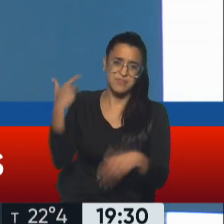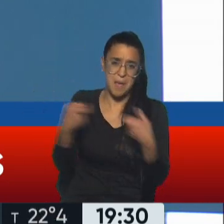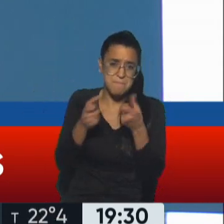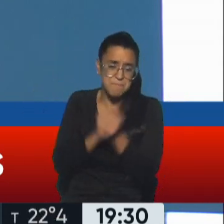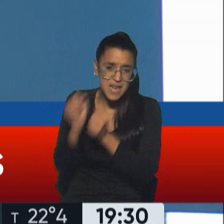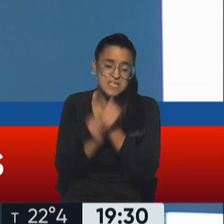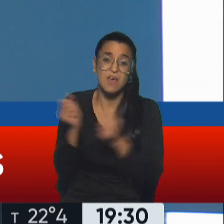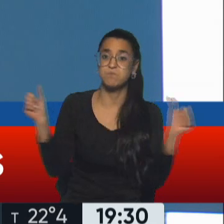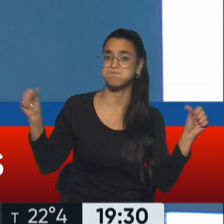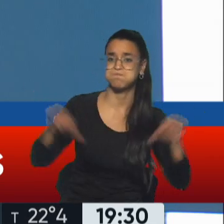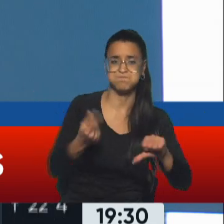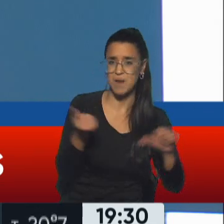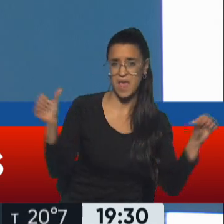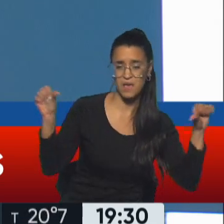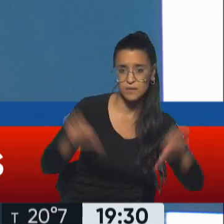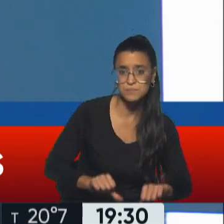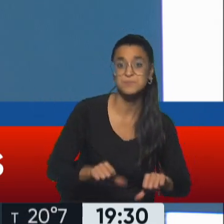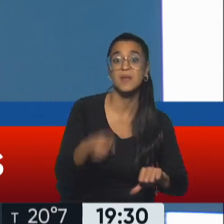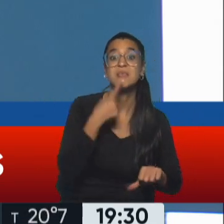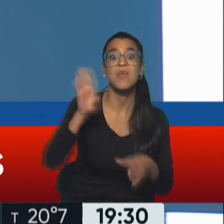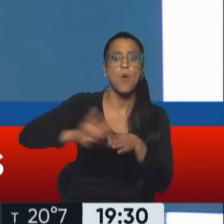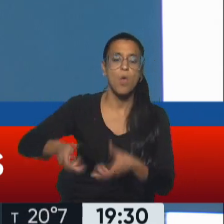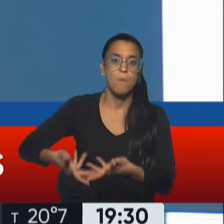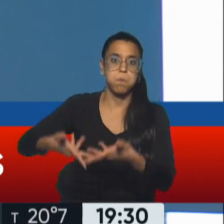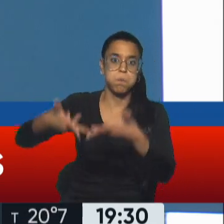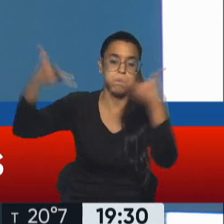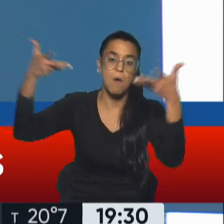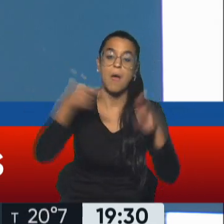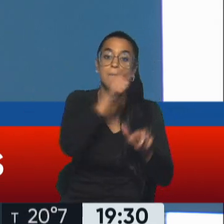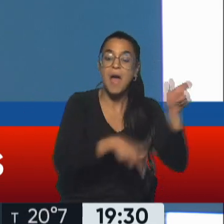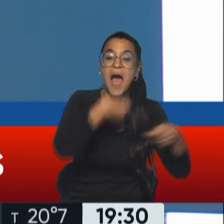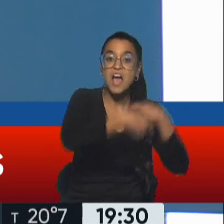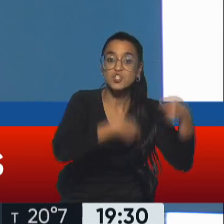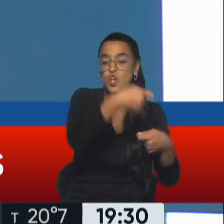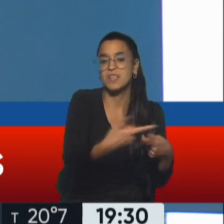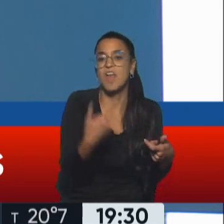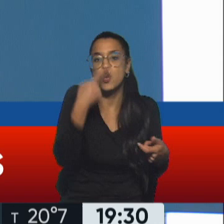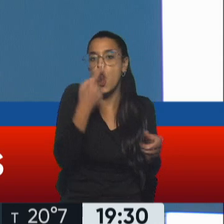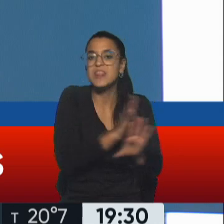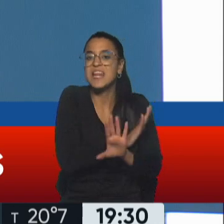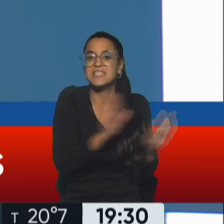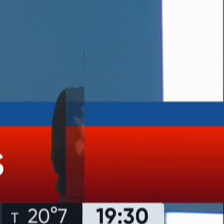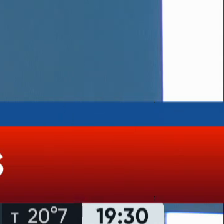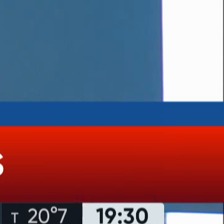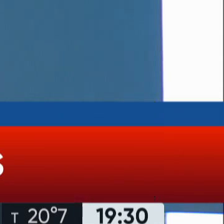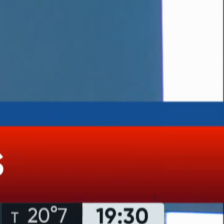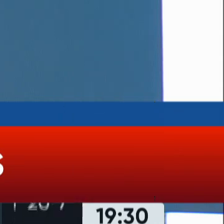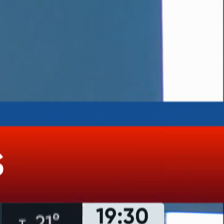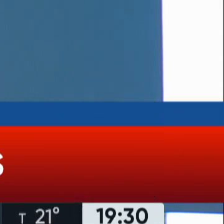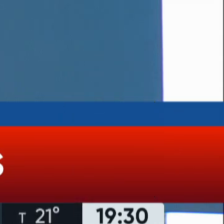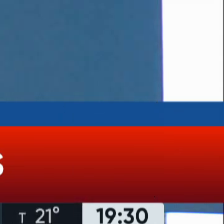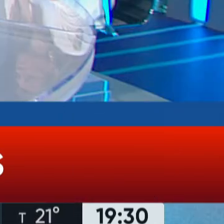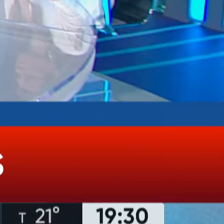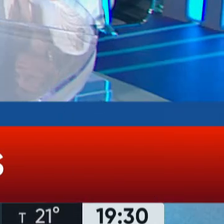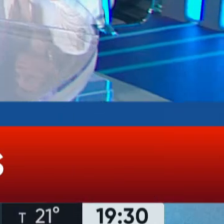esas devaluaciones, no solamente hubo un incremento de la deuda, sino que accionistas que dejaron de estar interesados, ¿no?, en el mercado de Molinos Cañuelas. Bueno, eso